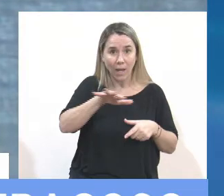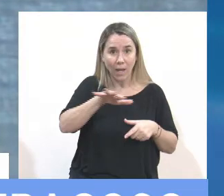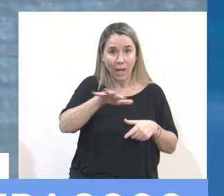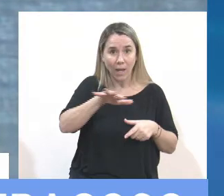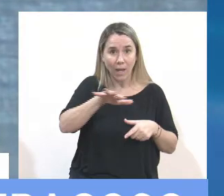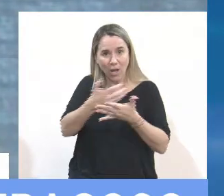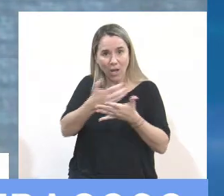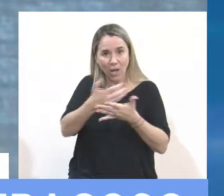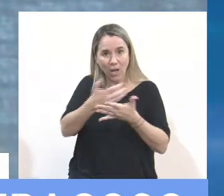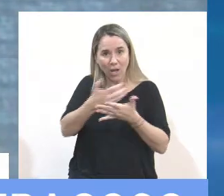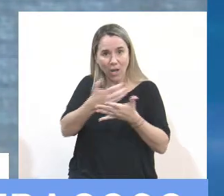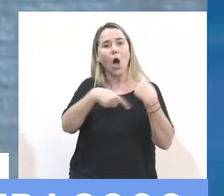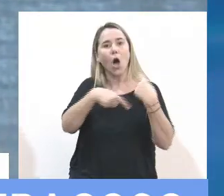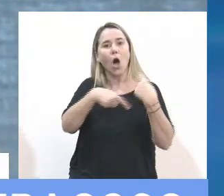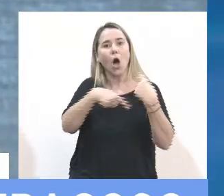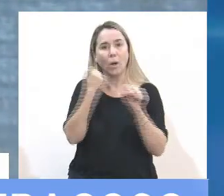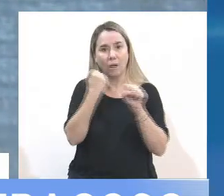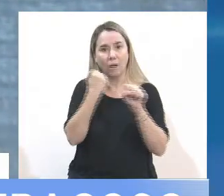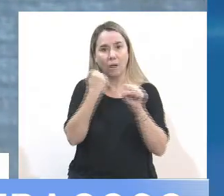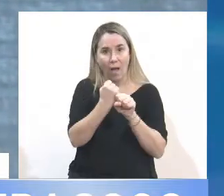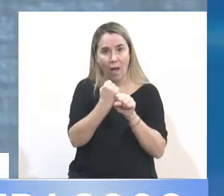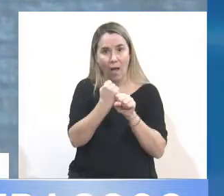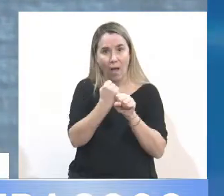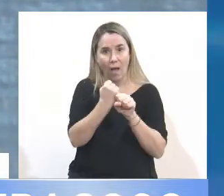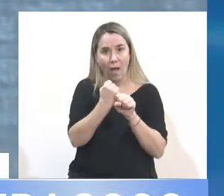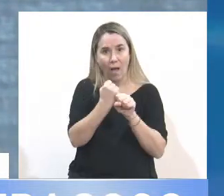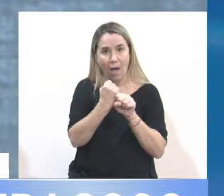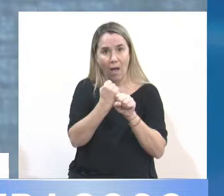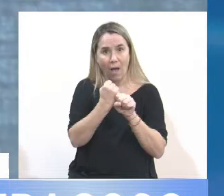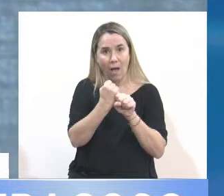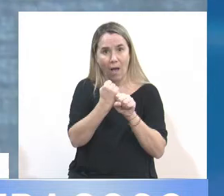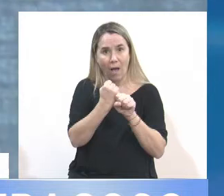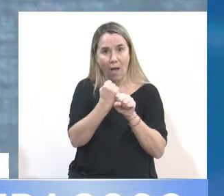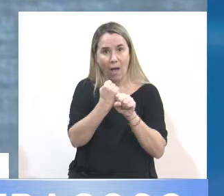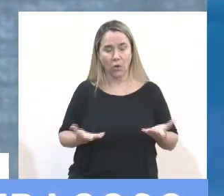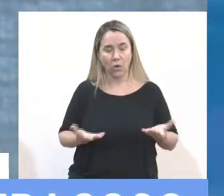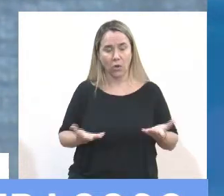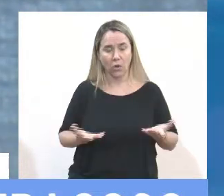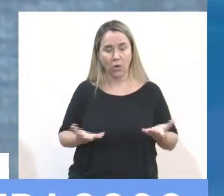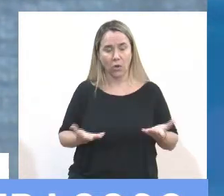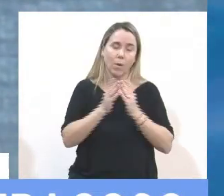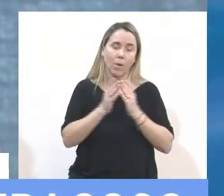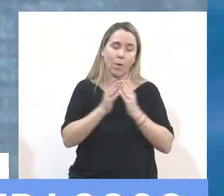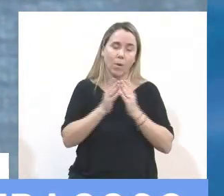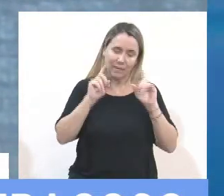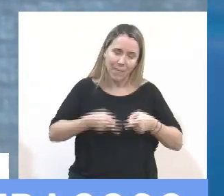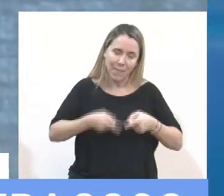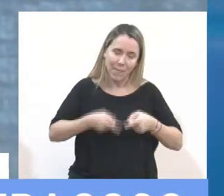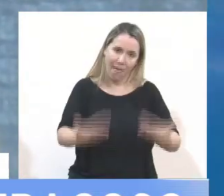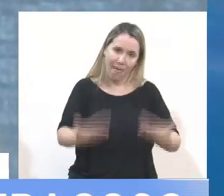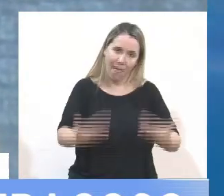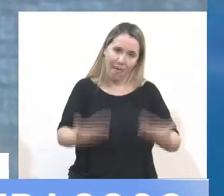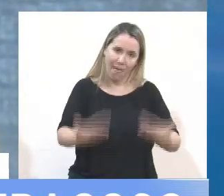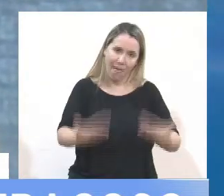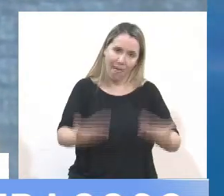pueda seguir trabajando con diálogos, consensos y encuentros. Y por supuesto les agradezco que me acompañen en esta